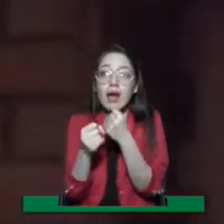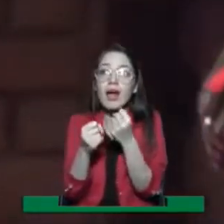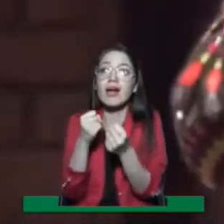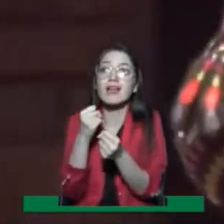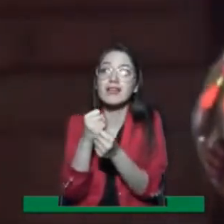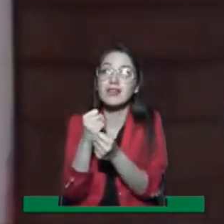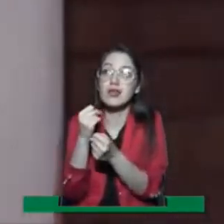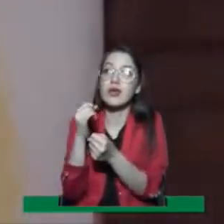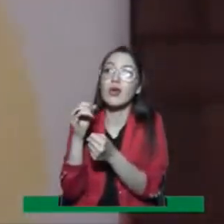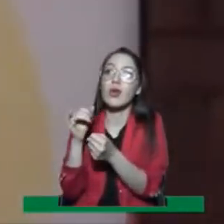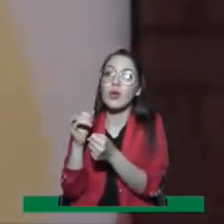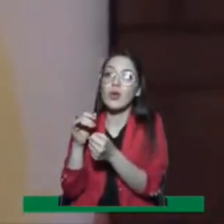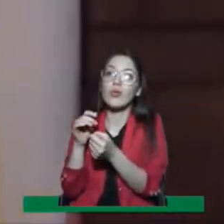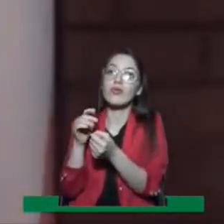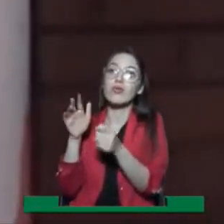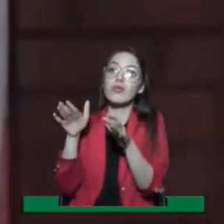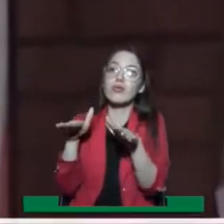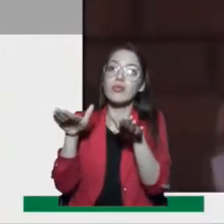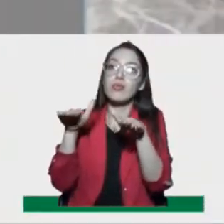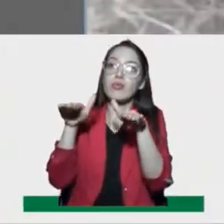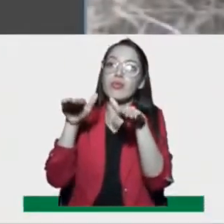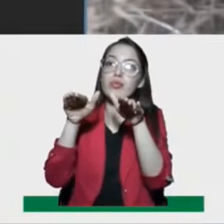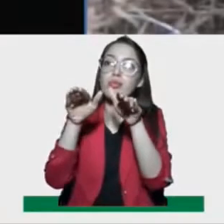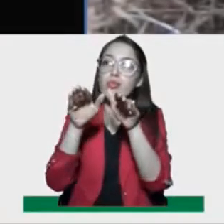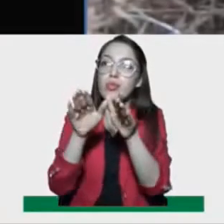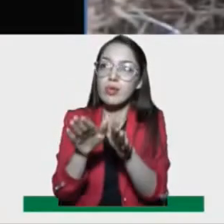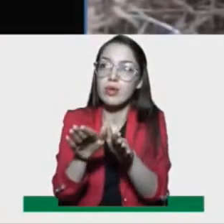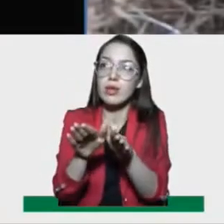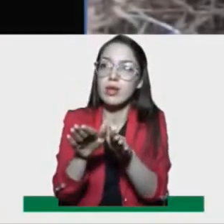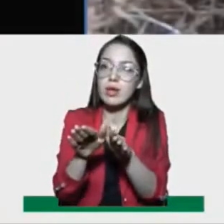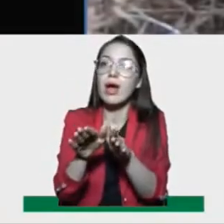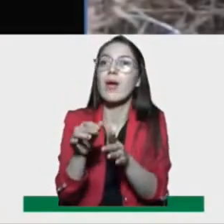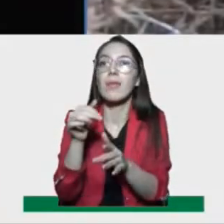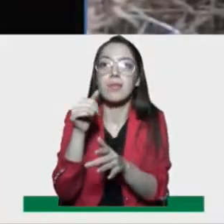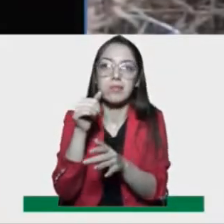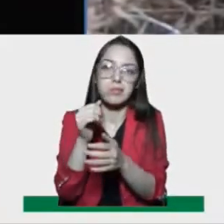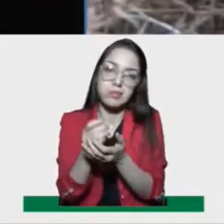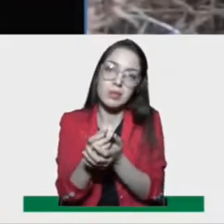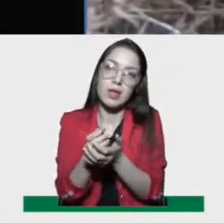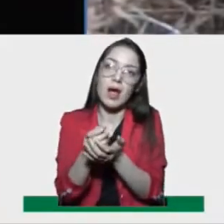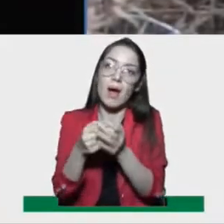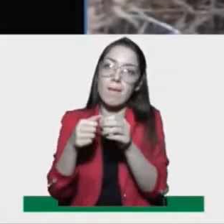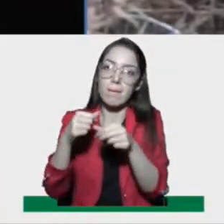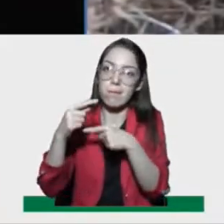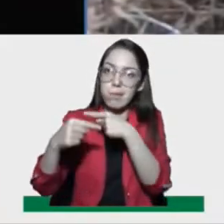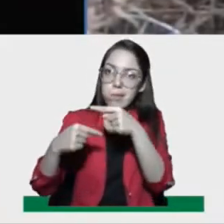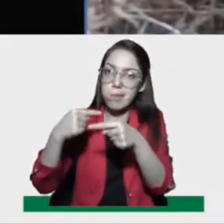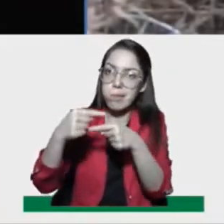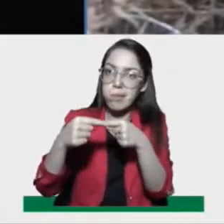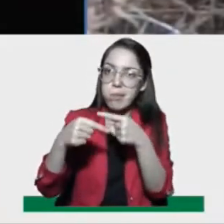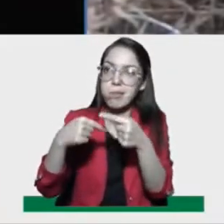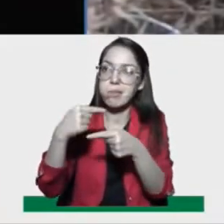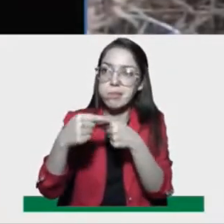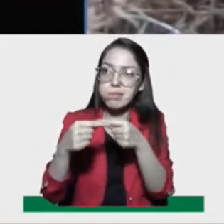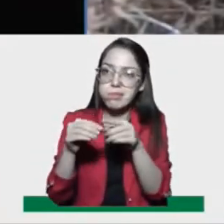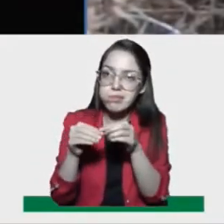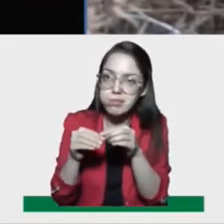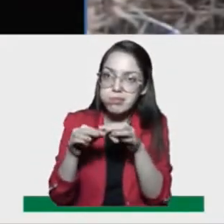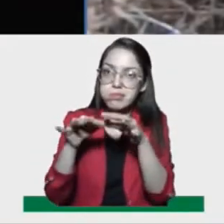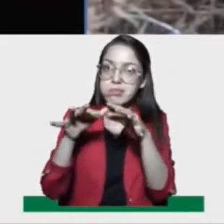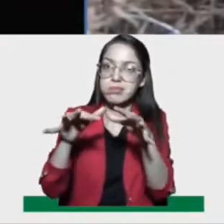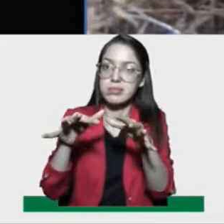para hacerlo más importante que es la reproducción y en ese sentido conviven